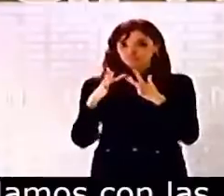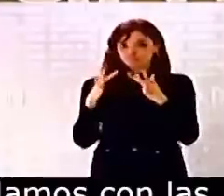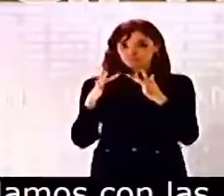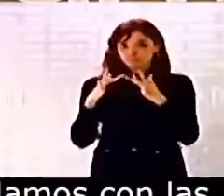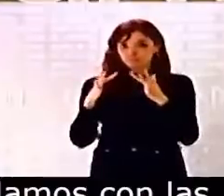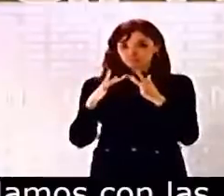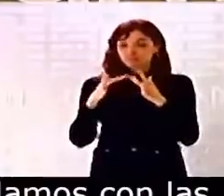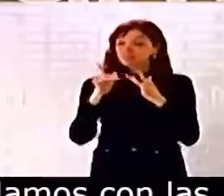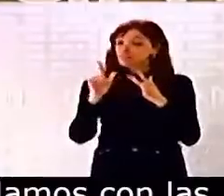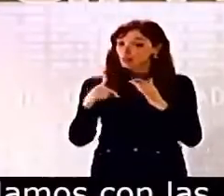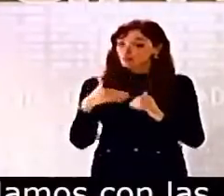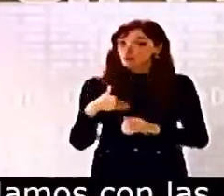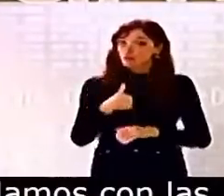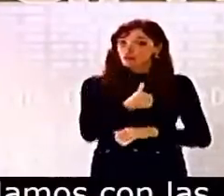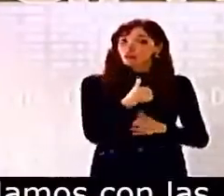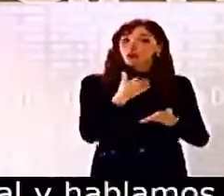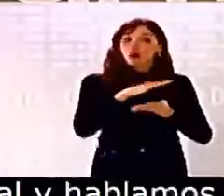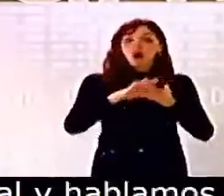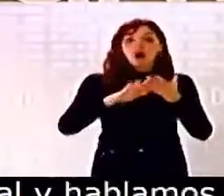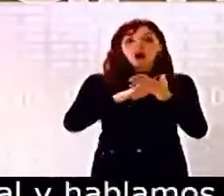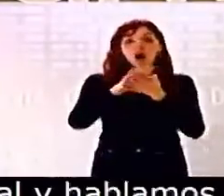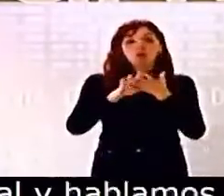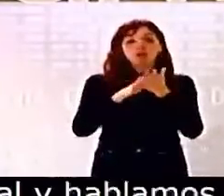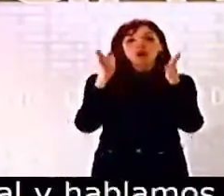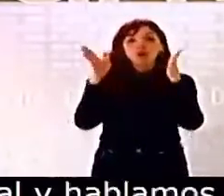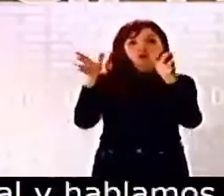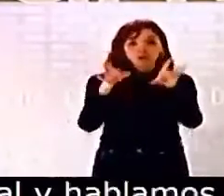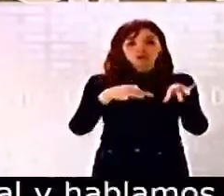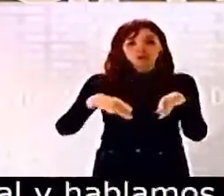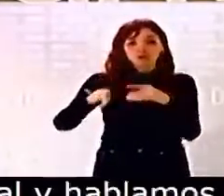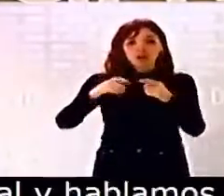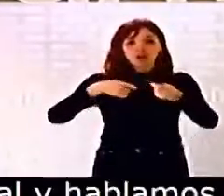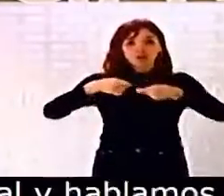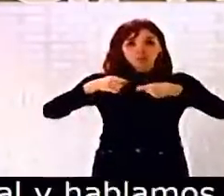y hablamos también con el Consejo Regional del Comercio.